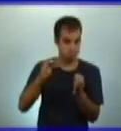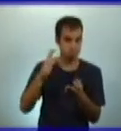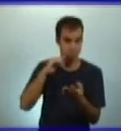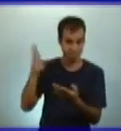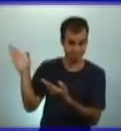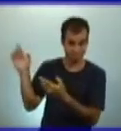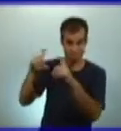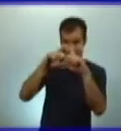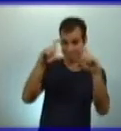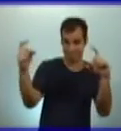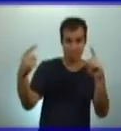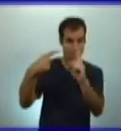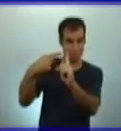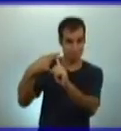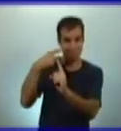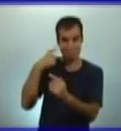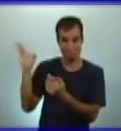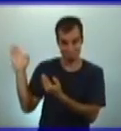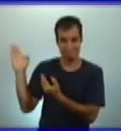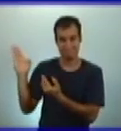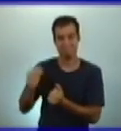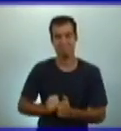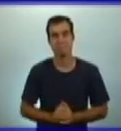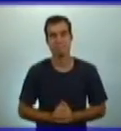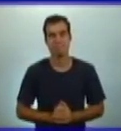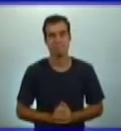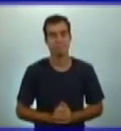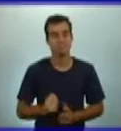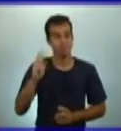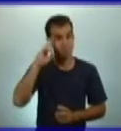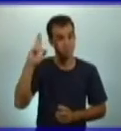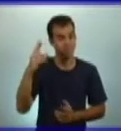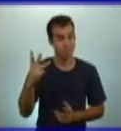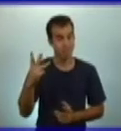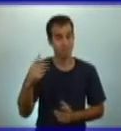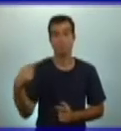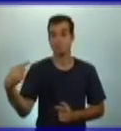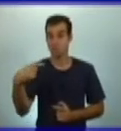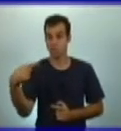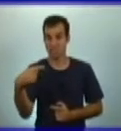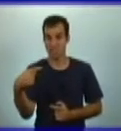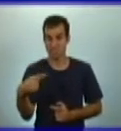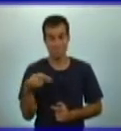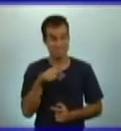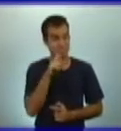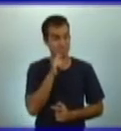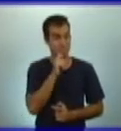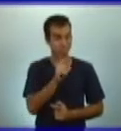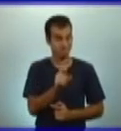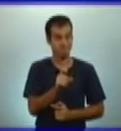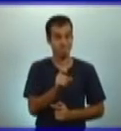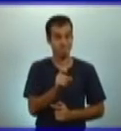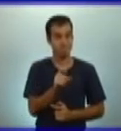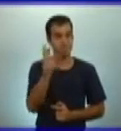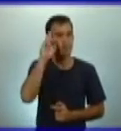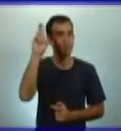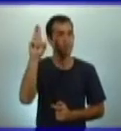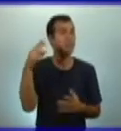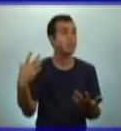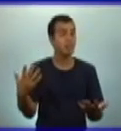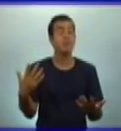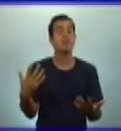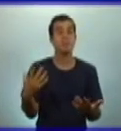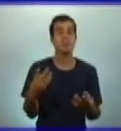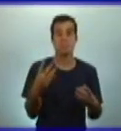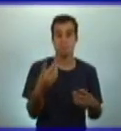bien, vamos a recordar la sustracción, que siempre se nos hace un poquito más difícil, ¿verdad? Recordar que el primer número